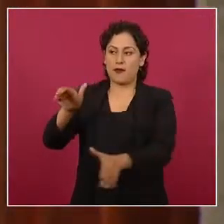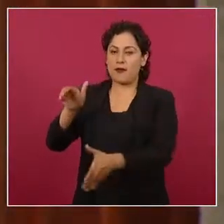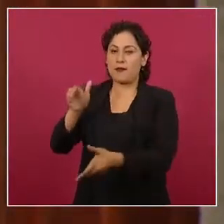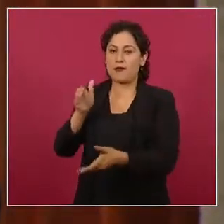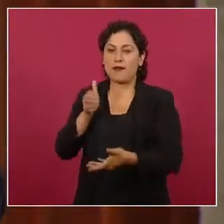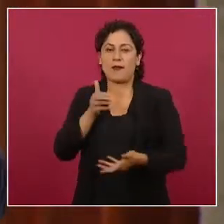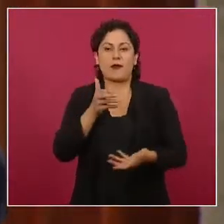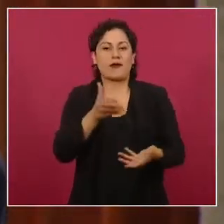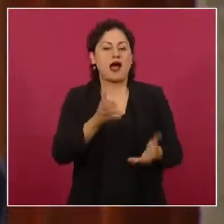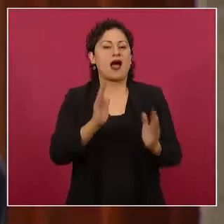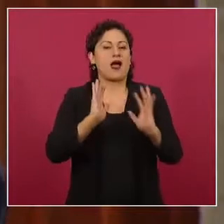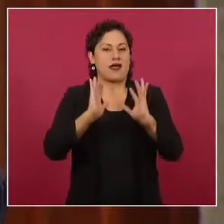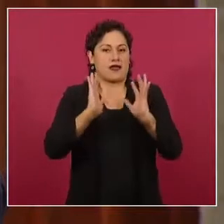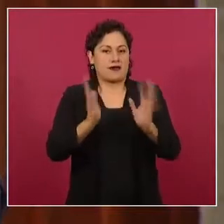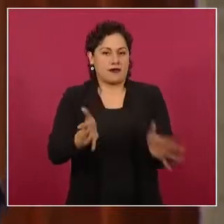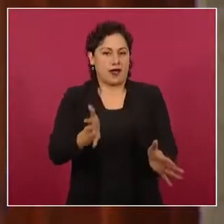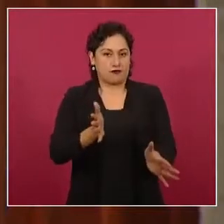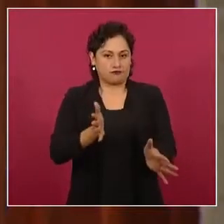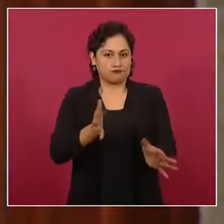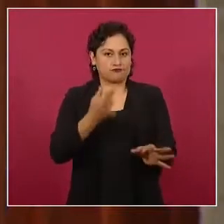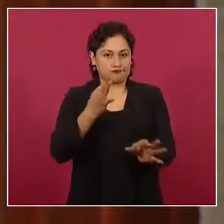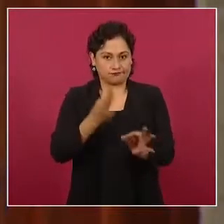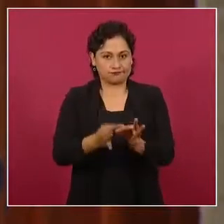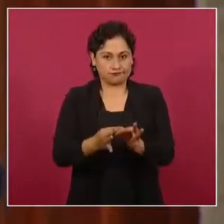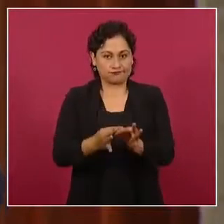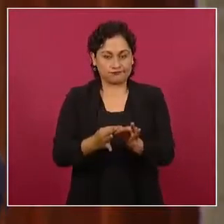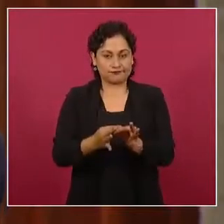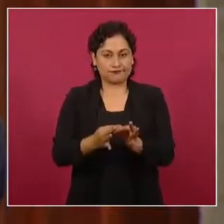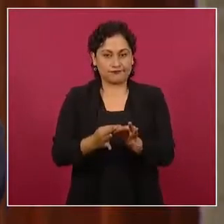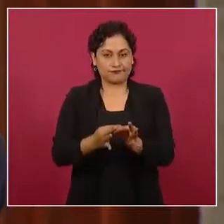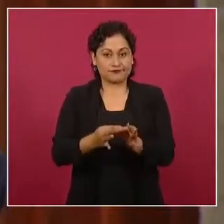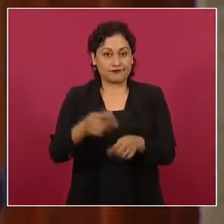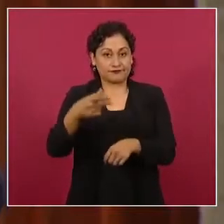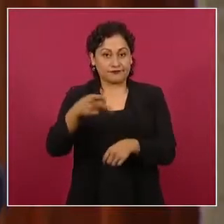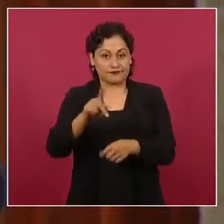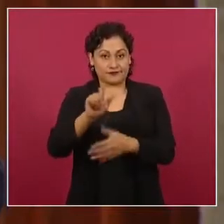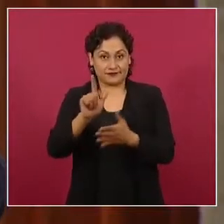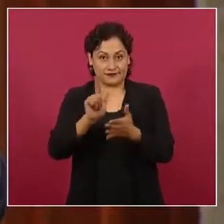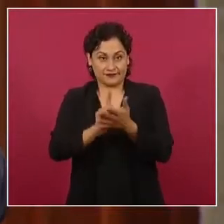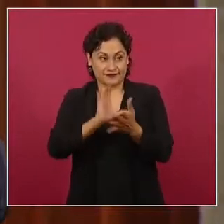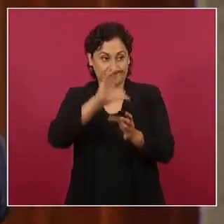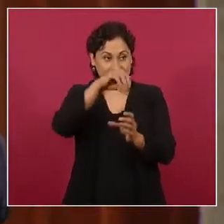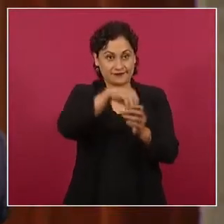con la primera medida de declarar constitucional la ley,